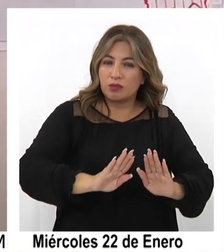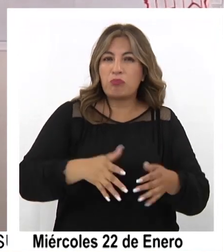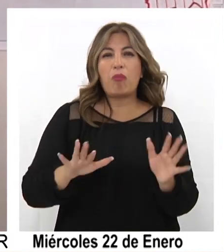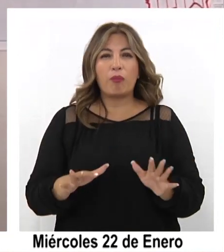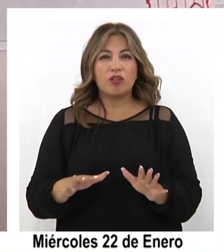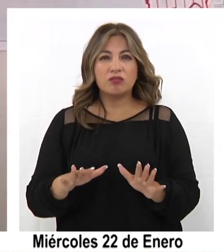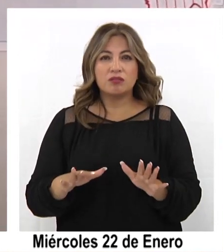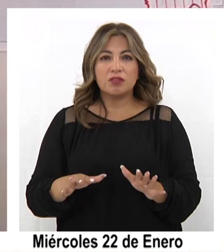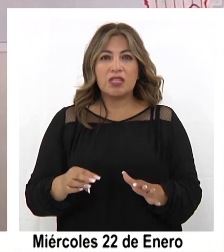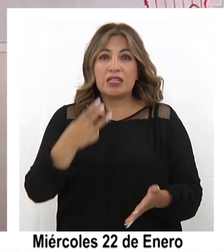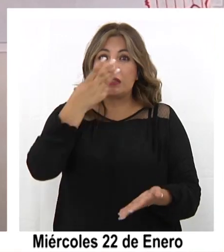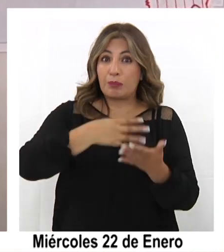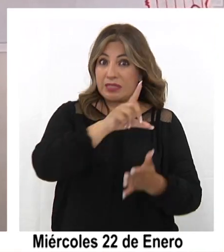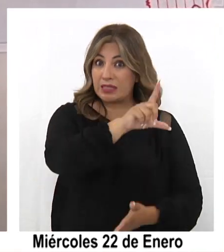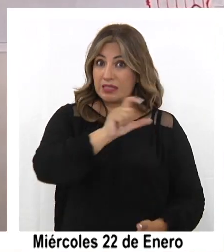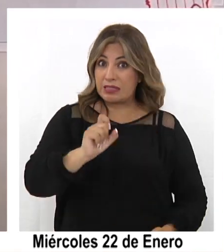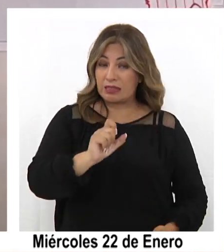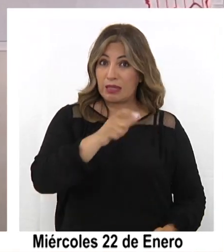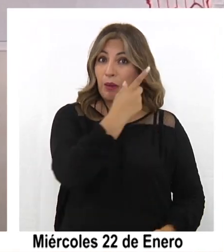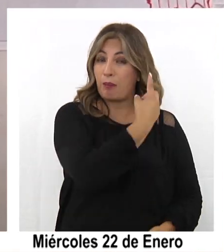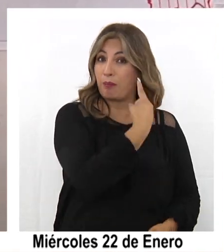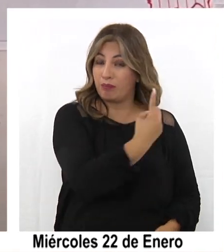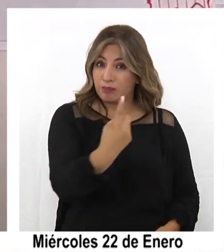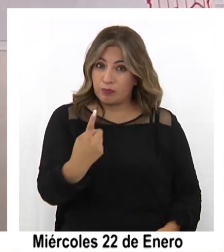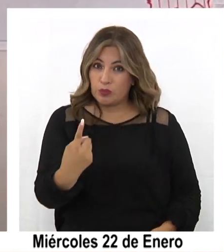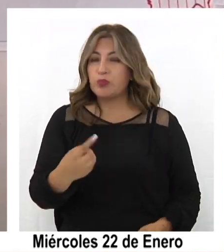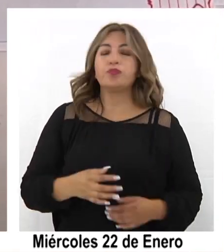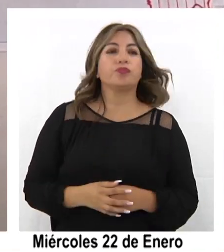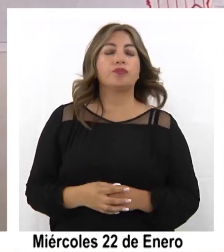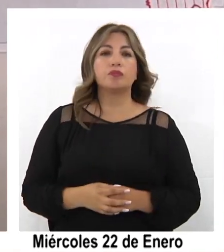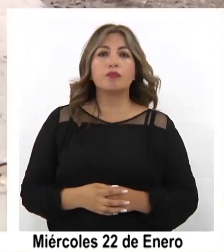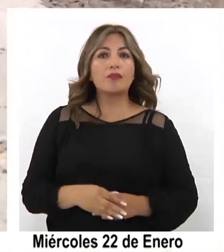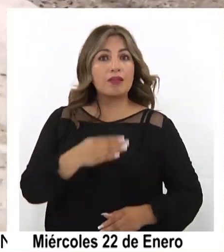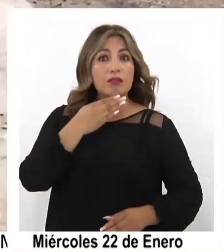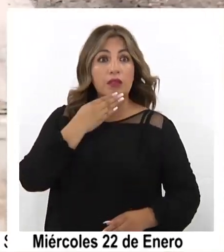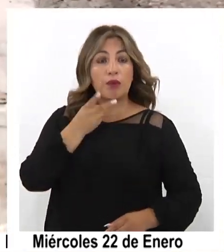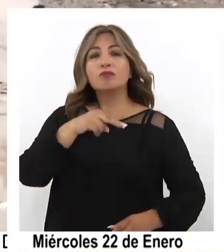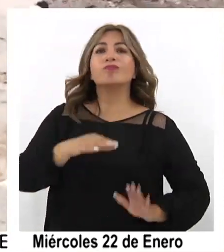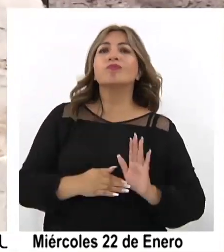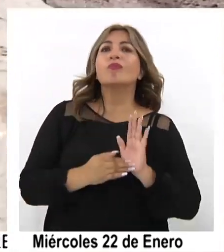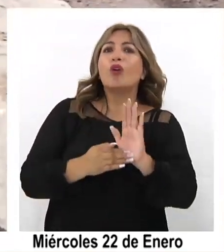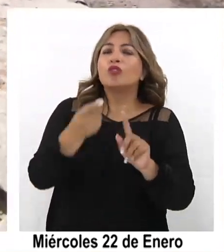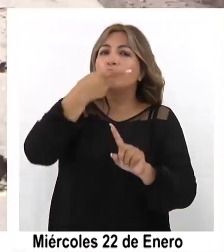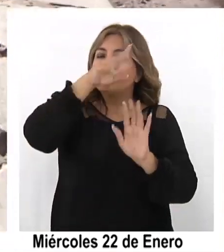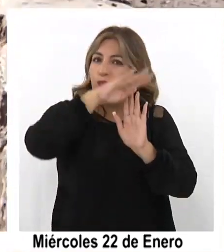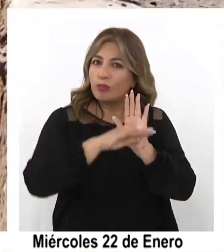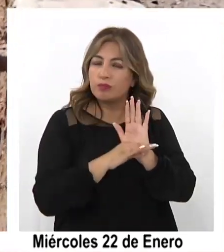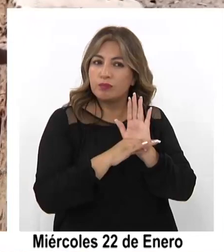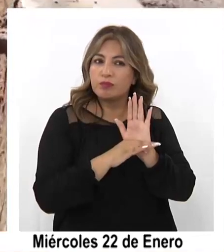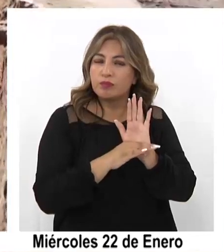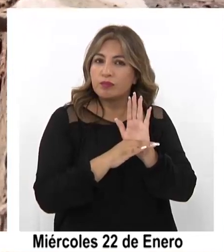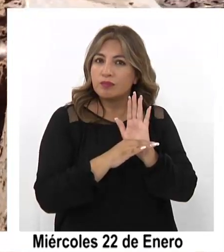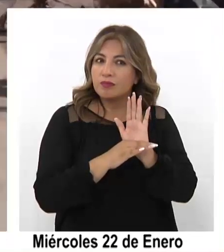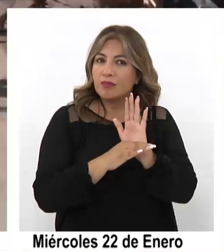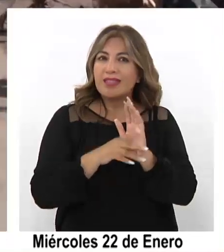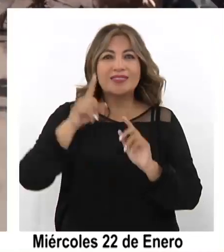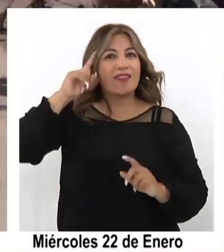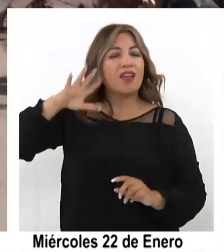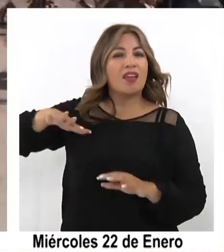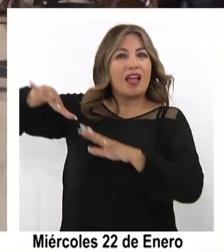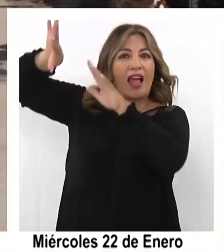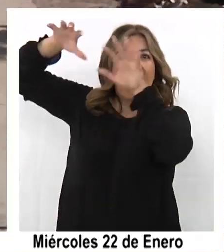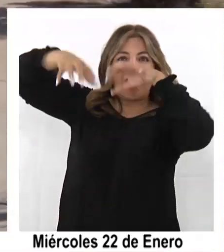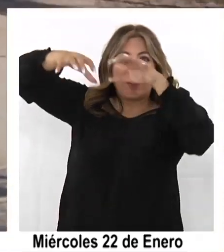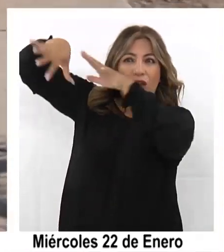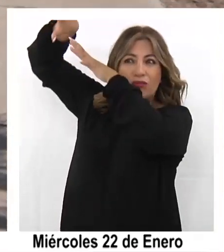para albergar una capacidad aproximada de 3.700 personas en caso de que se requiera. También se han dado a conocer otros programas preventivos como el